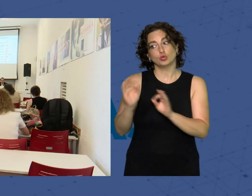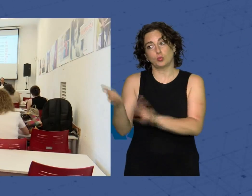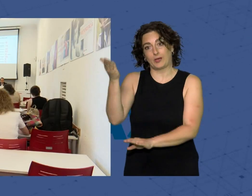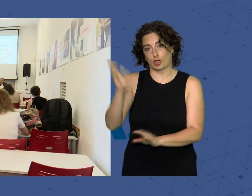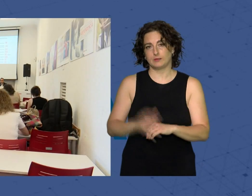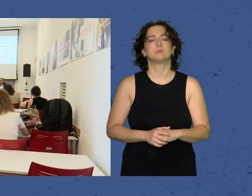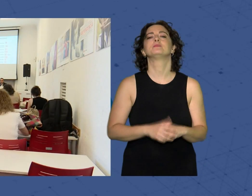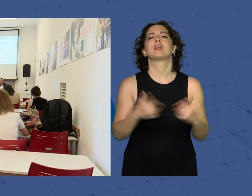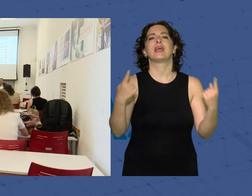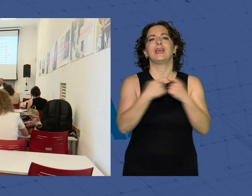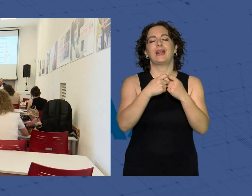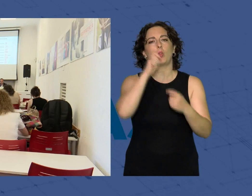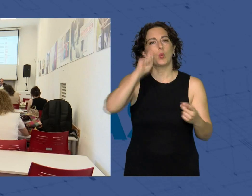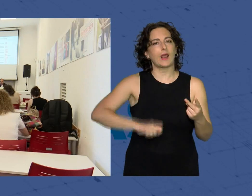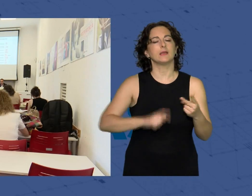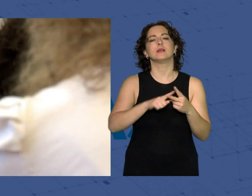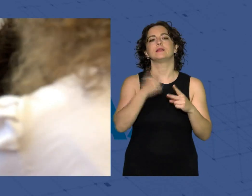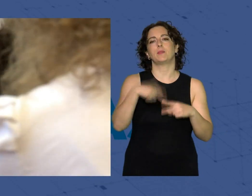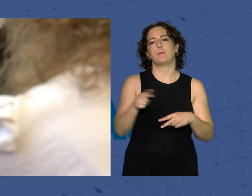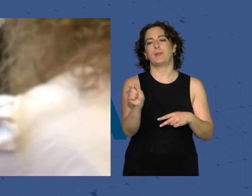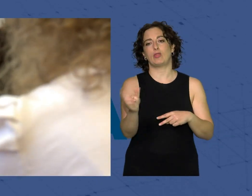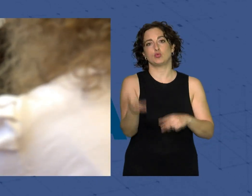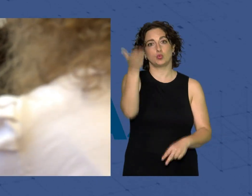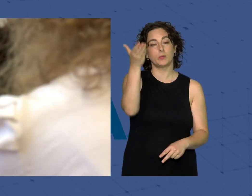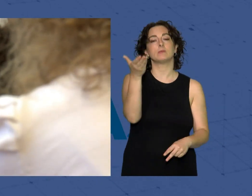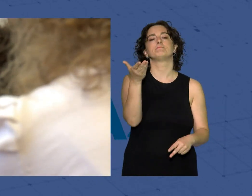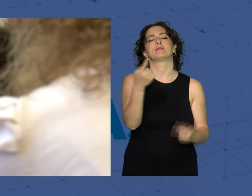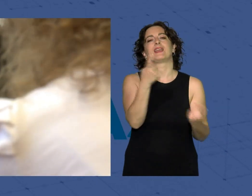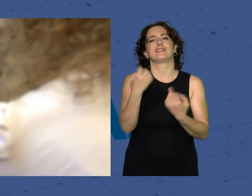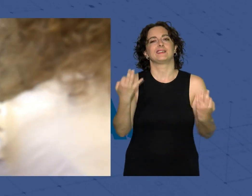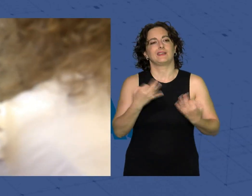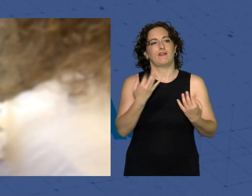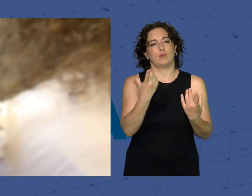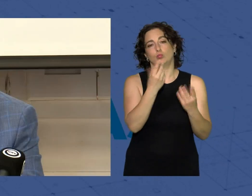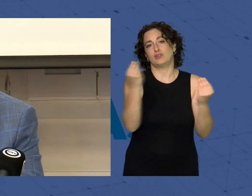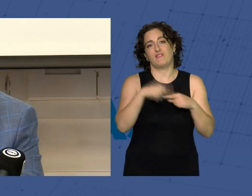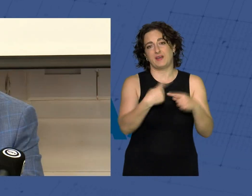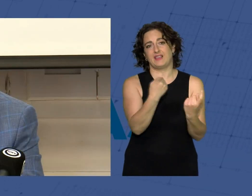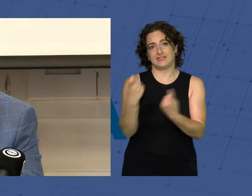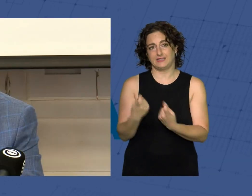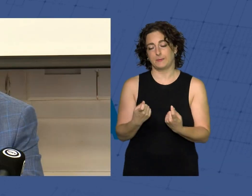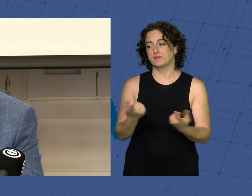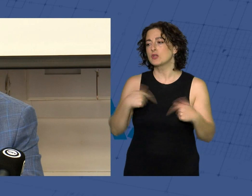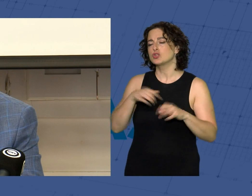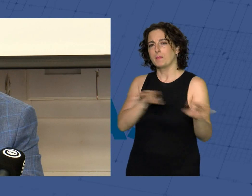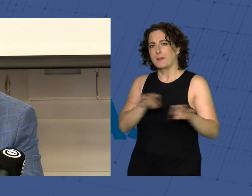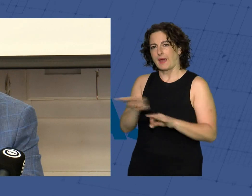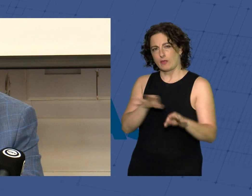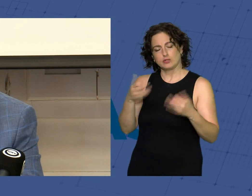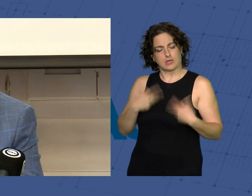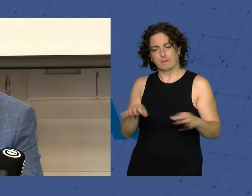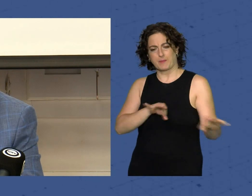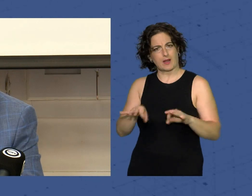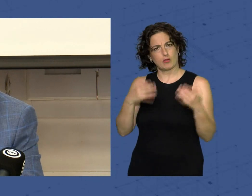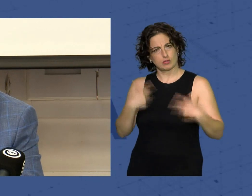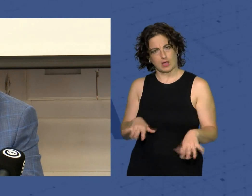La guerra de Ucrania y la subida de precios han provocado la necesidad de muchas familias. Nosotros nos estamos preparando y estamos preparados